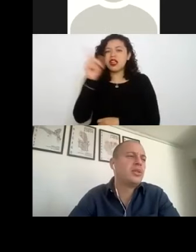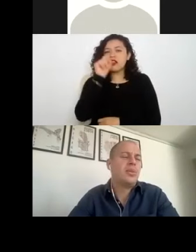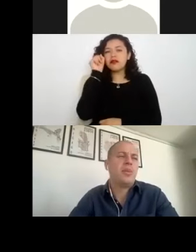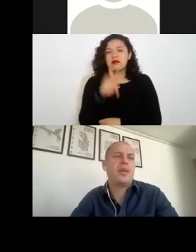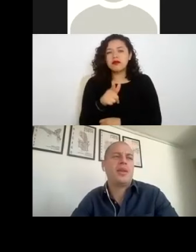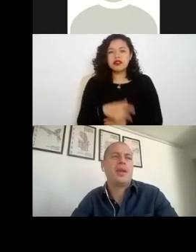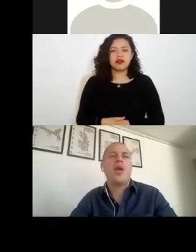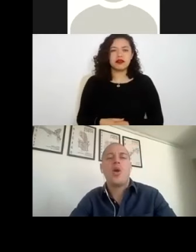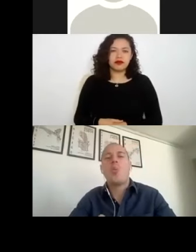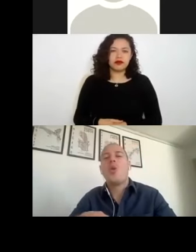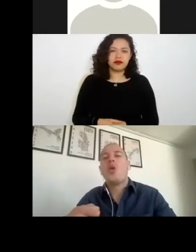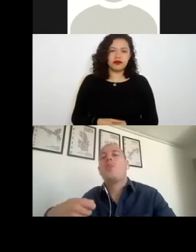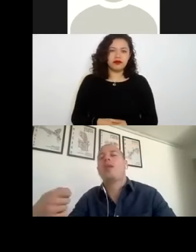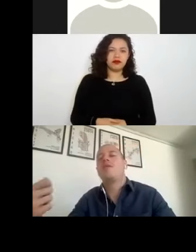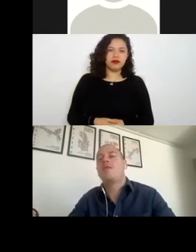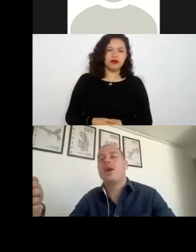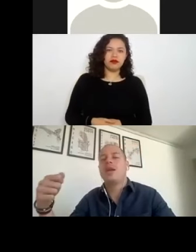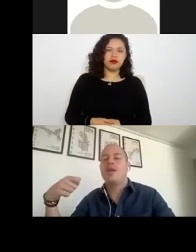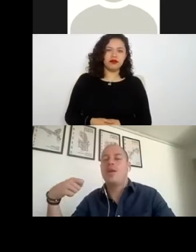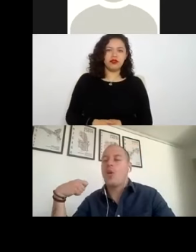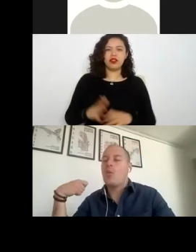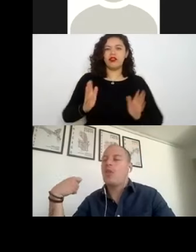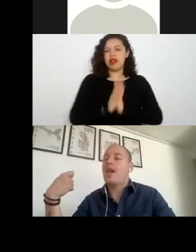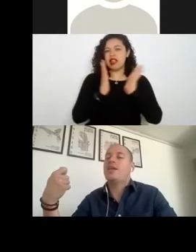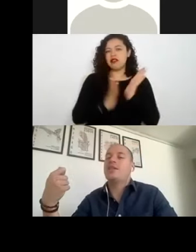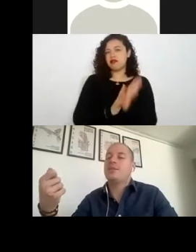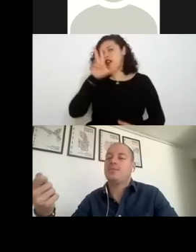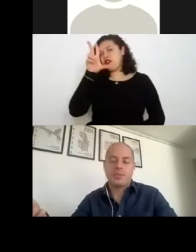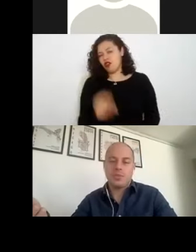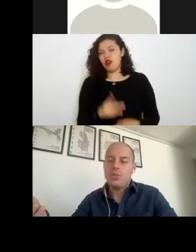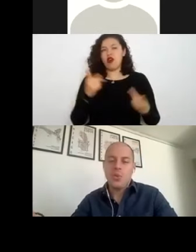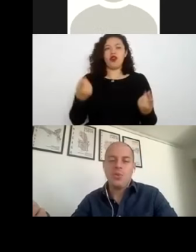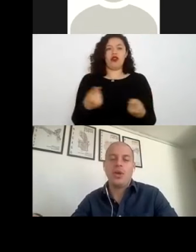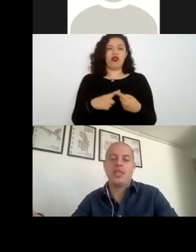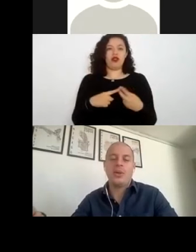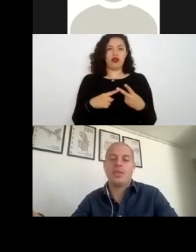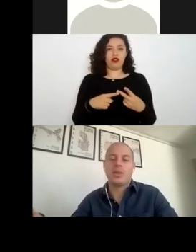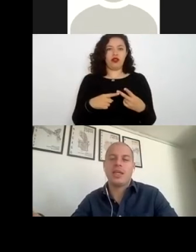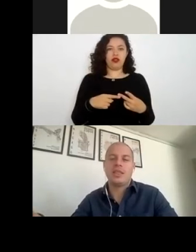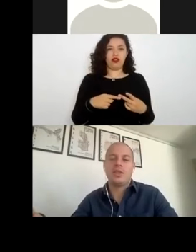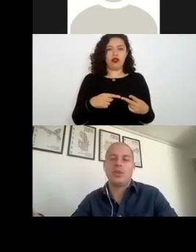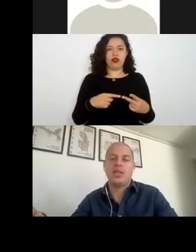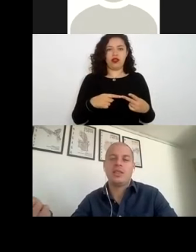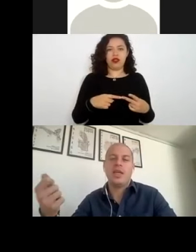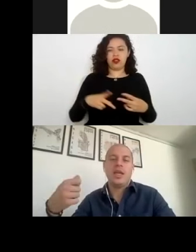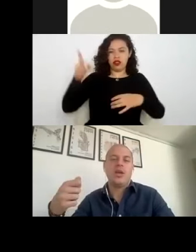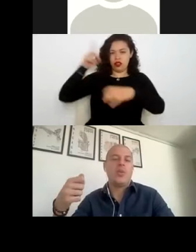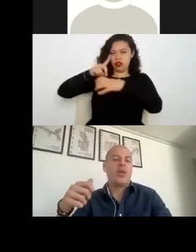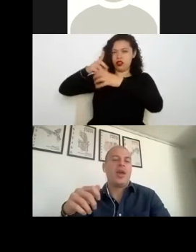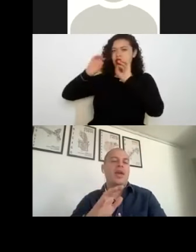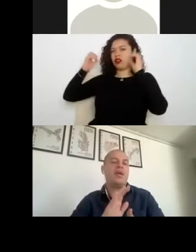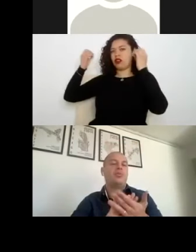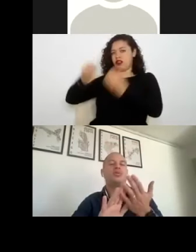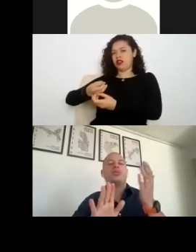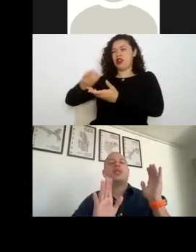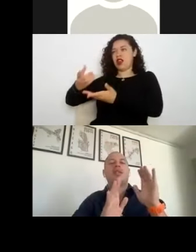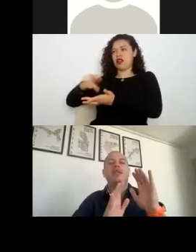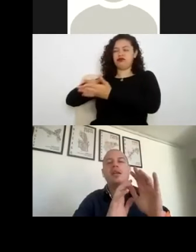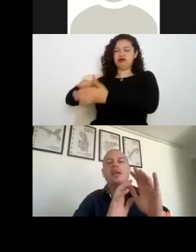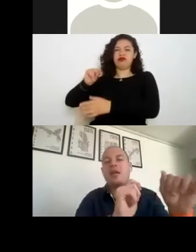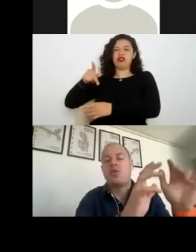buscando simplemente cómo no participar, cómo darles un donativo a las organizaciones y cómo de ahí pues